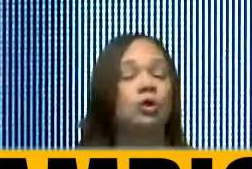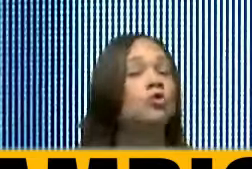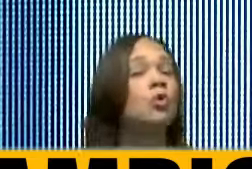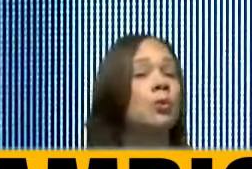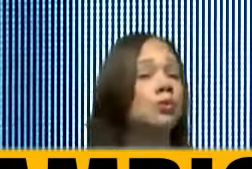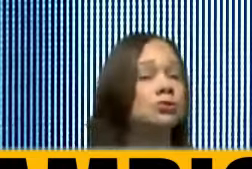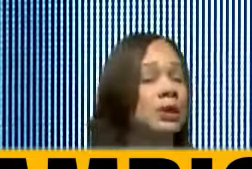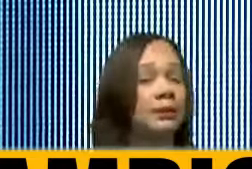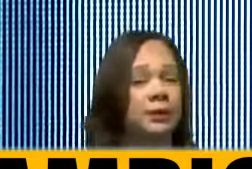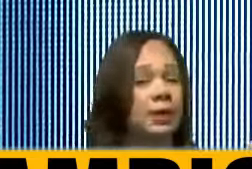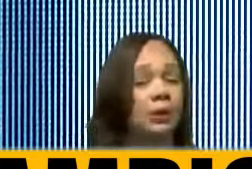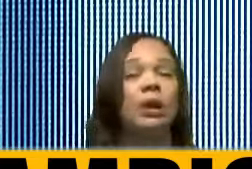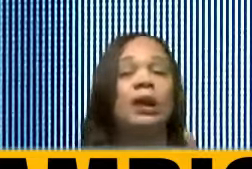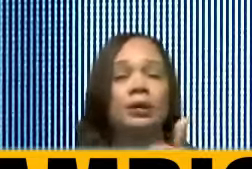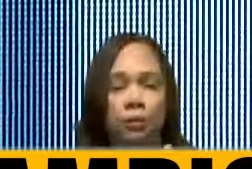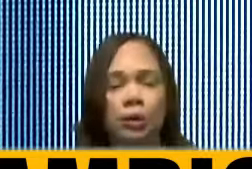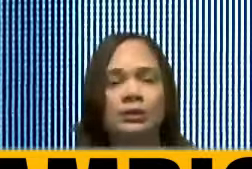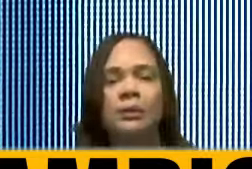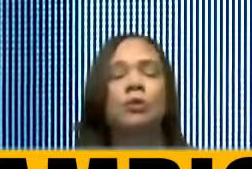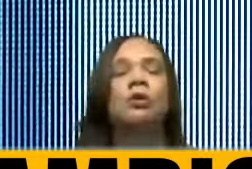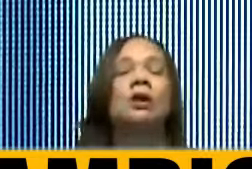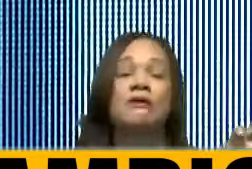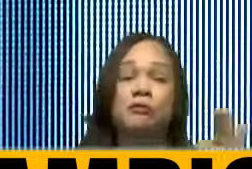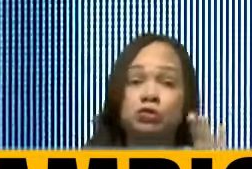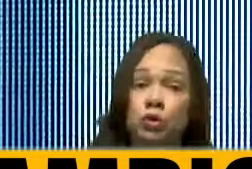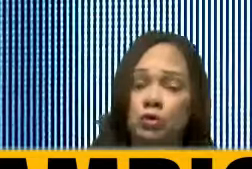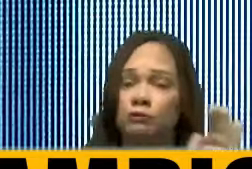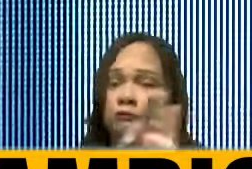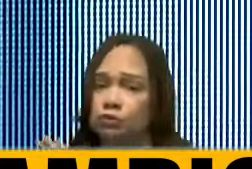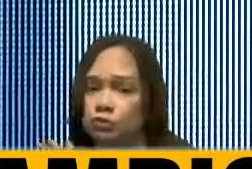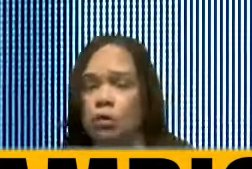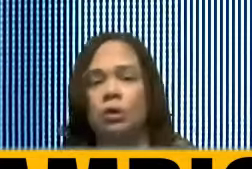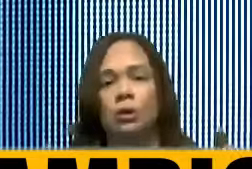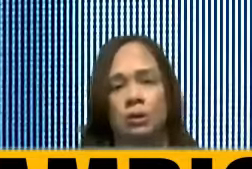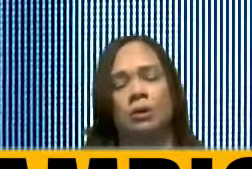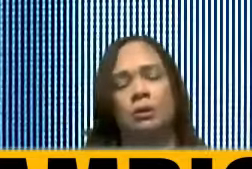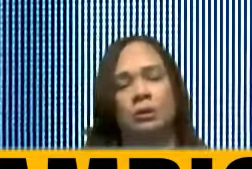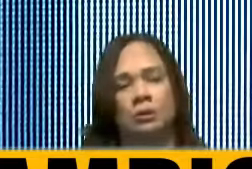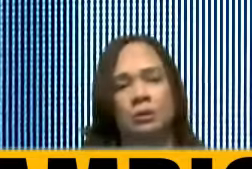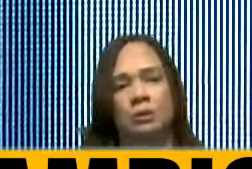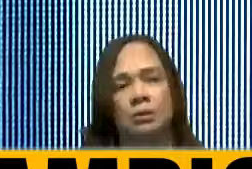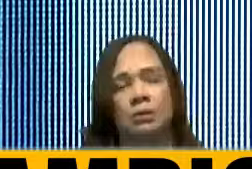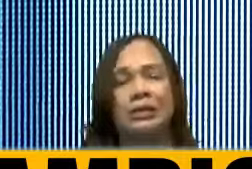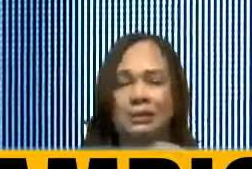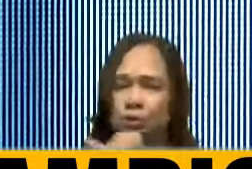al arte lo que estamos es eliminando una duplicidad que había que ito le puede